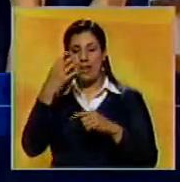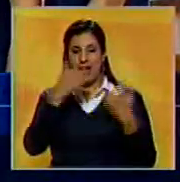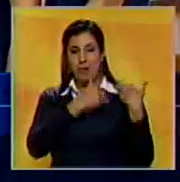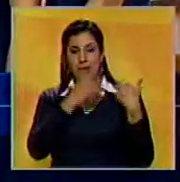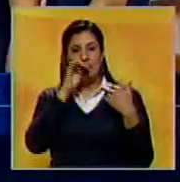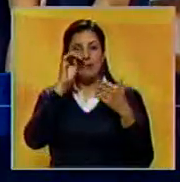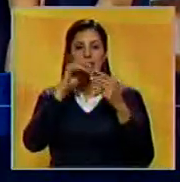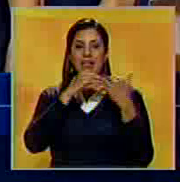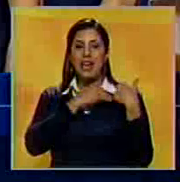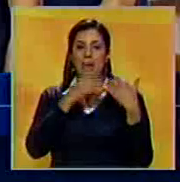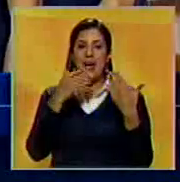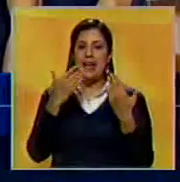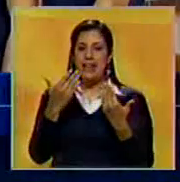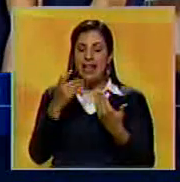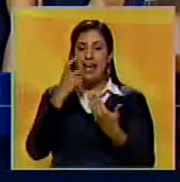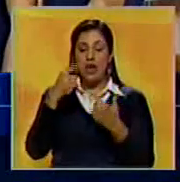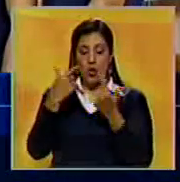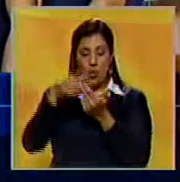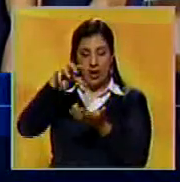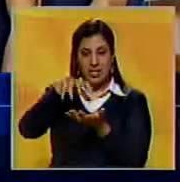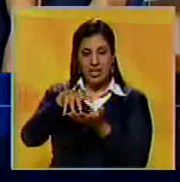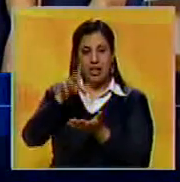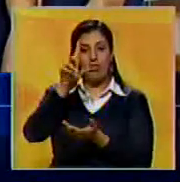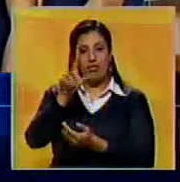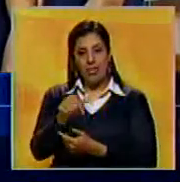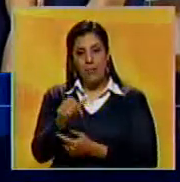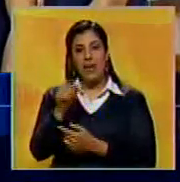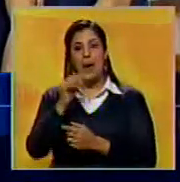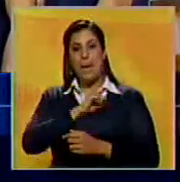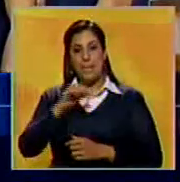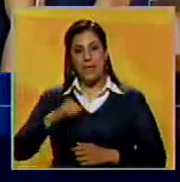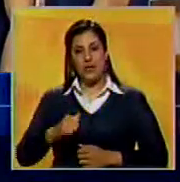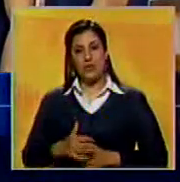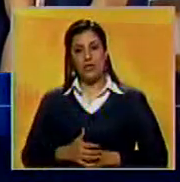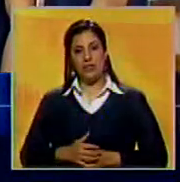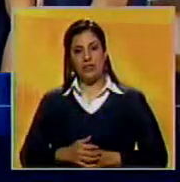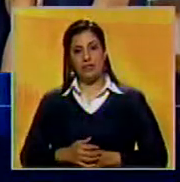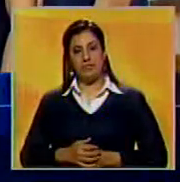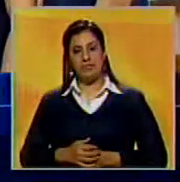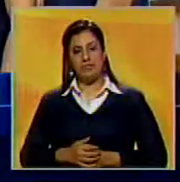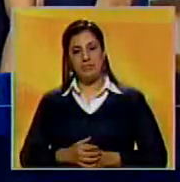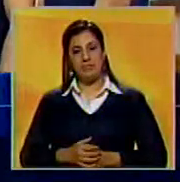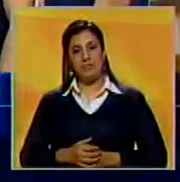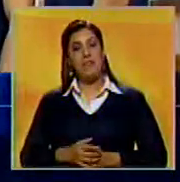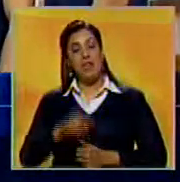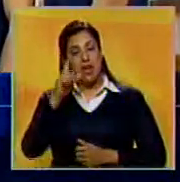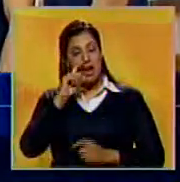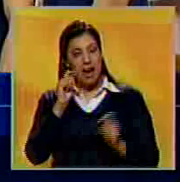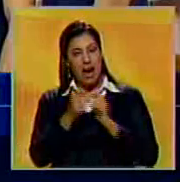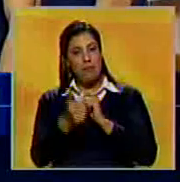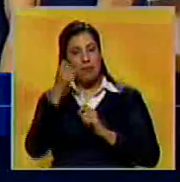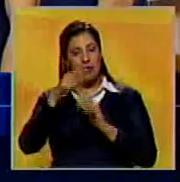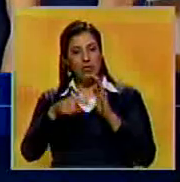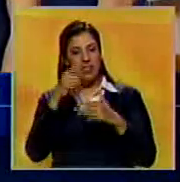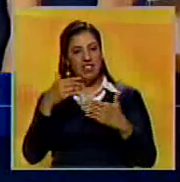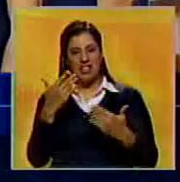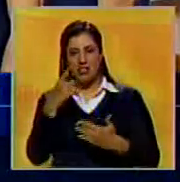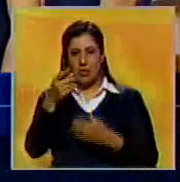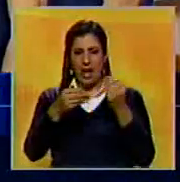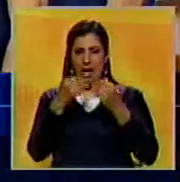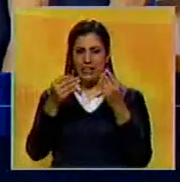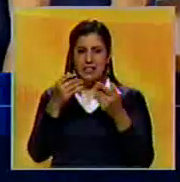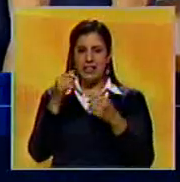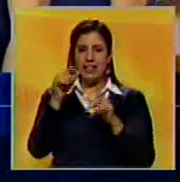papel, representar al Estado y sobre todo en lo personal. ¿El cambio más radical que has